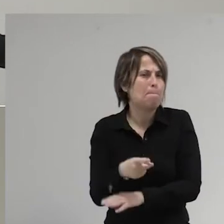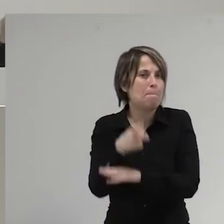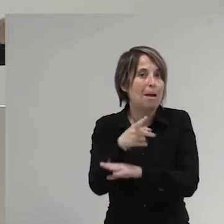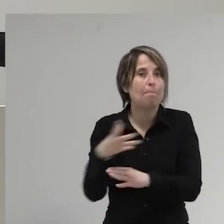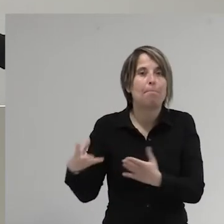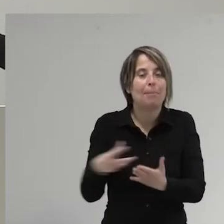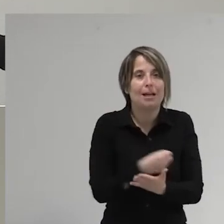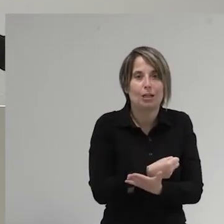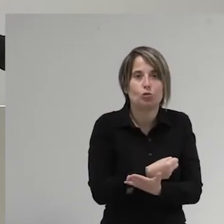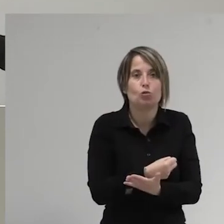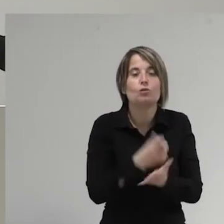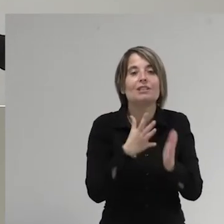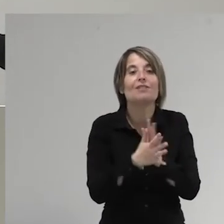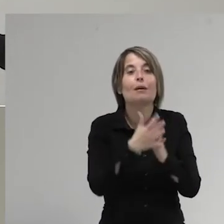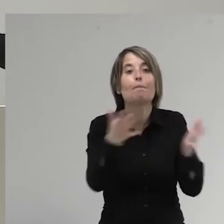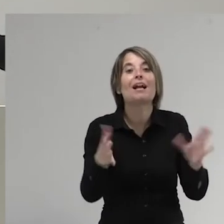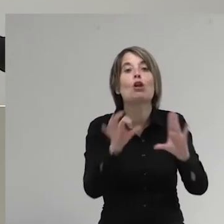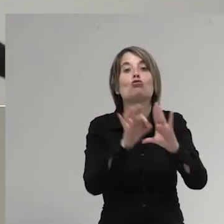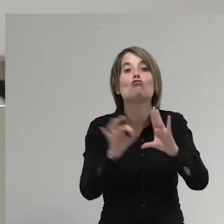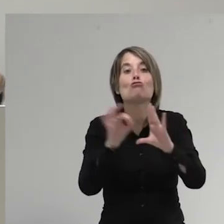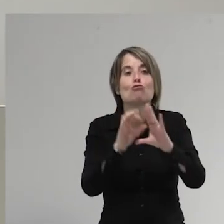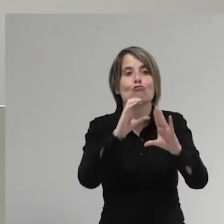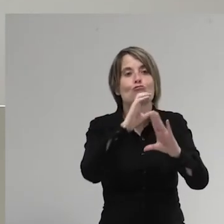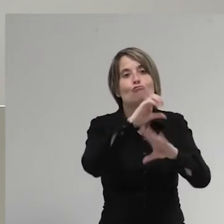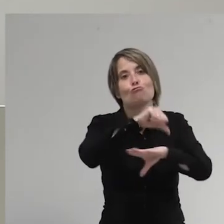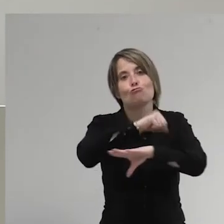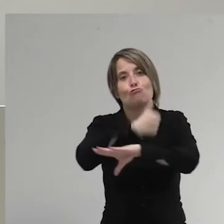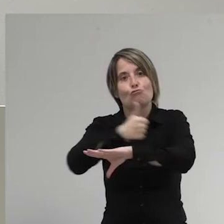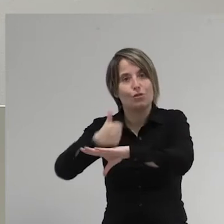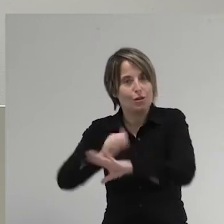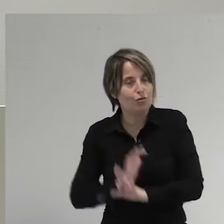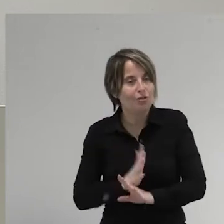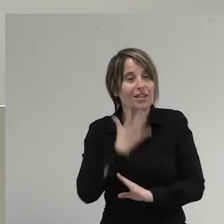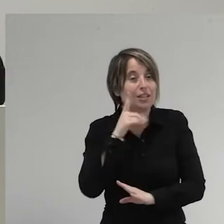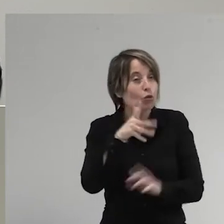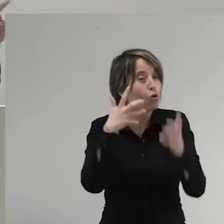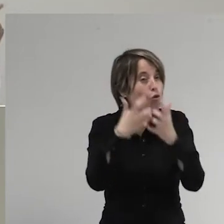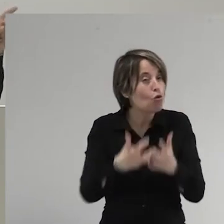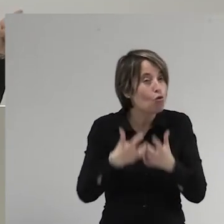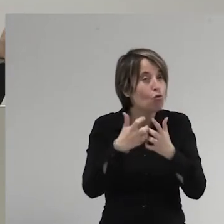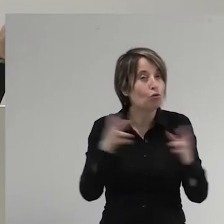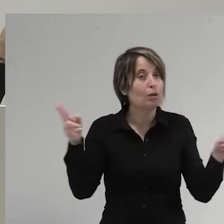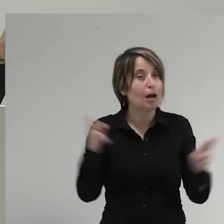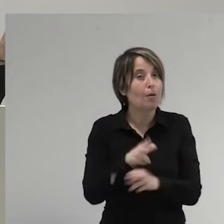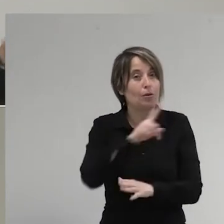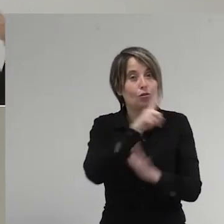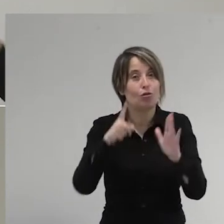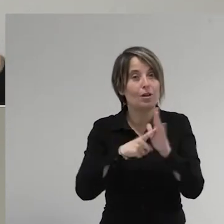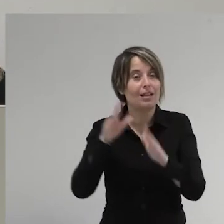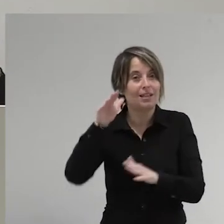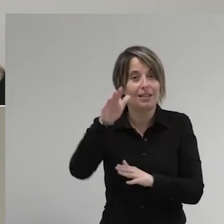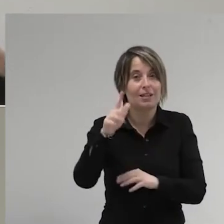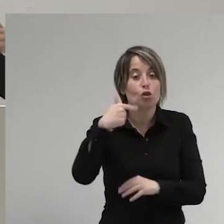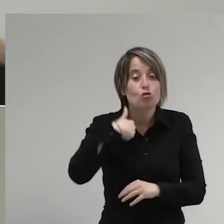todos es para los ciudadanos. Con lo cual, si tú no estás luchando por la abolición de la ley de extranjería, es que yo